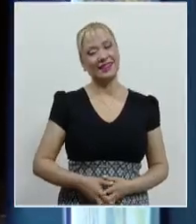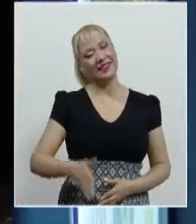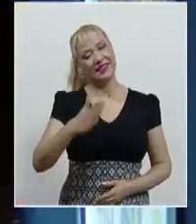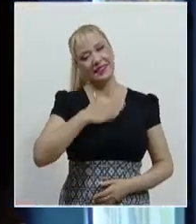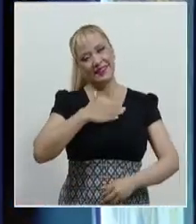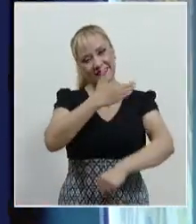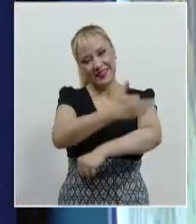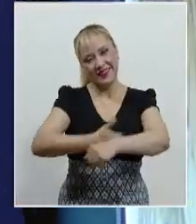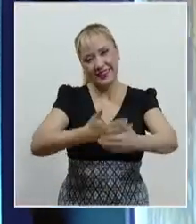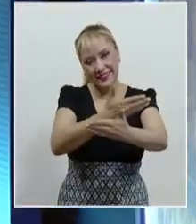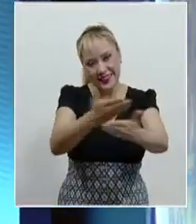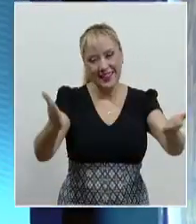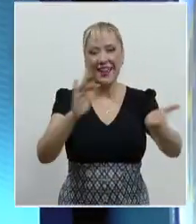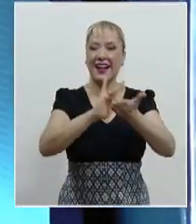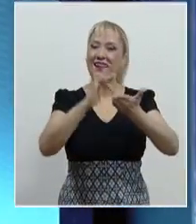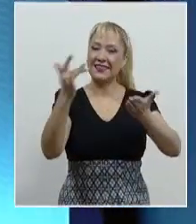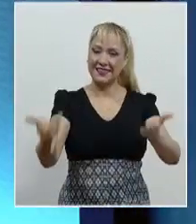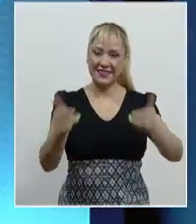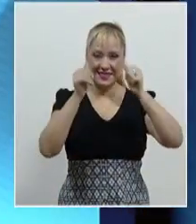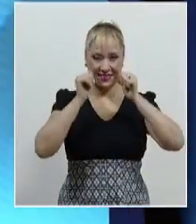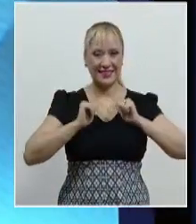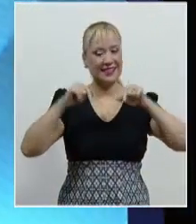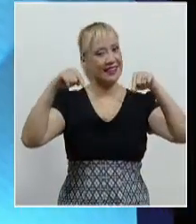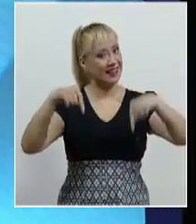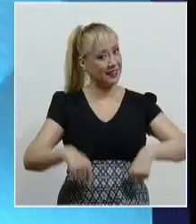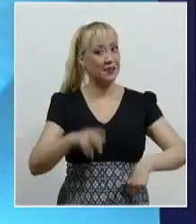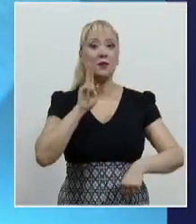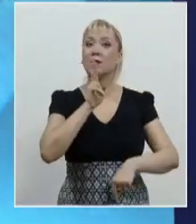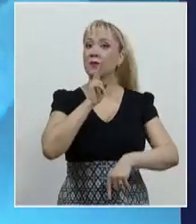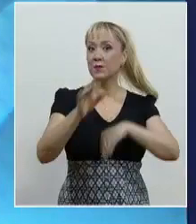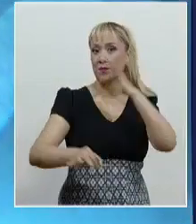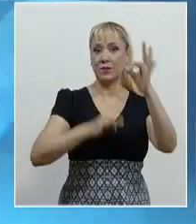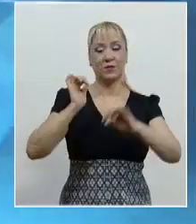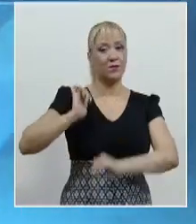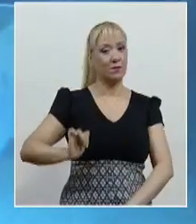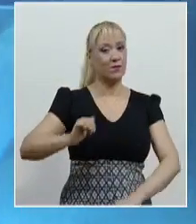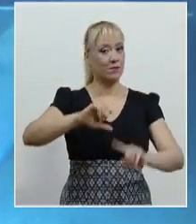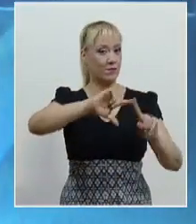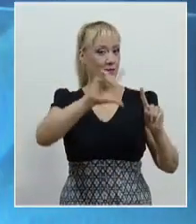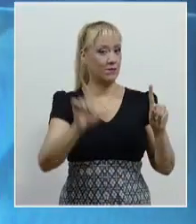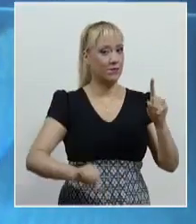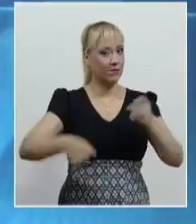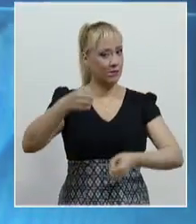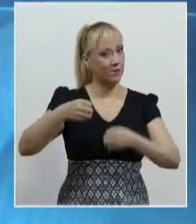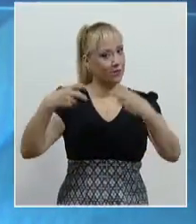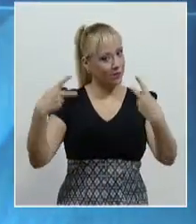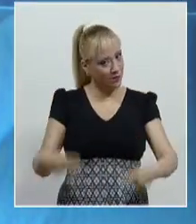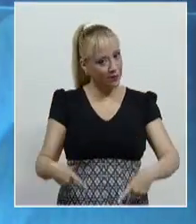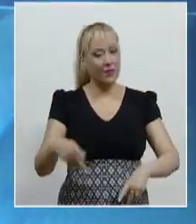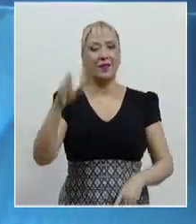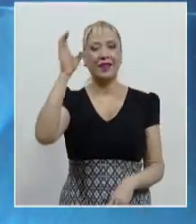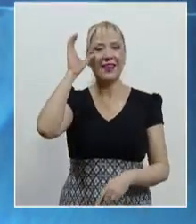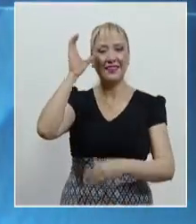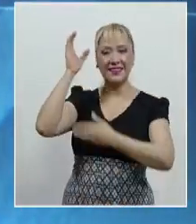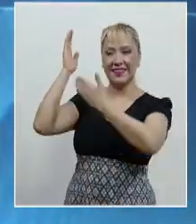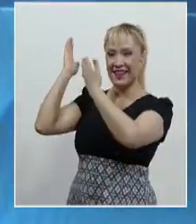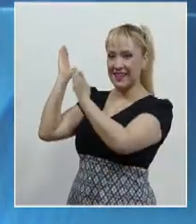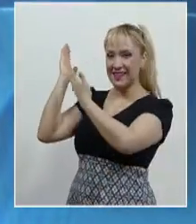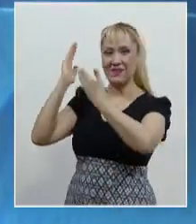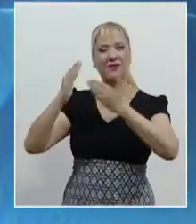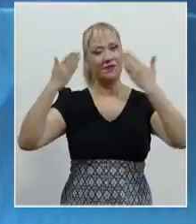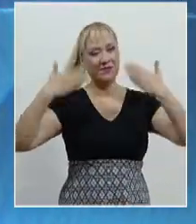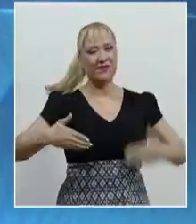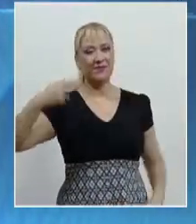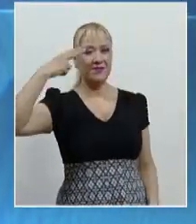Muy buenas tardes, gracias por acompañarnos a este corte informativo del Poder Judicial de la Federación. Soy Citlali Pérez y junto a